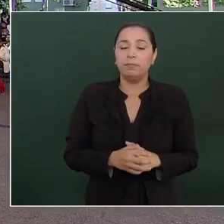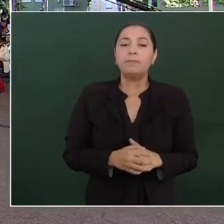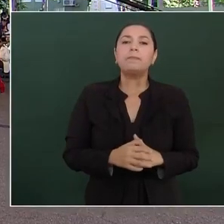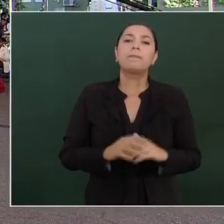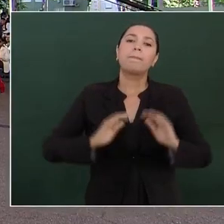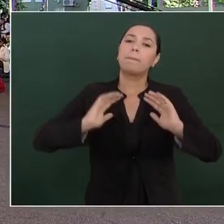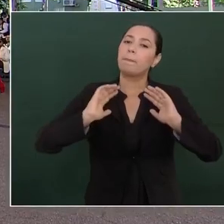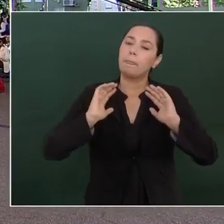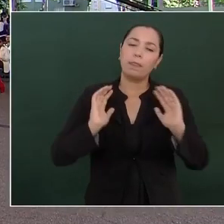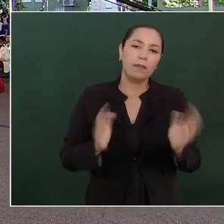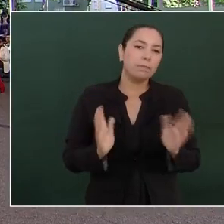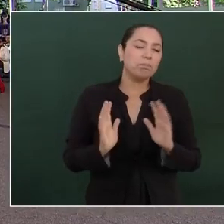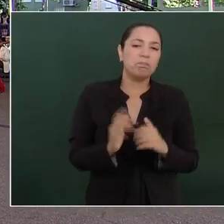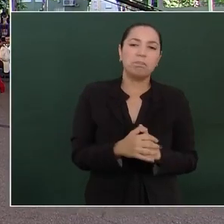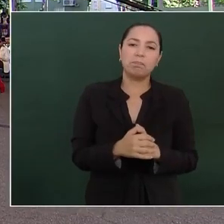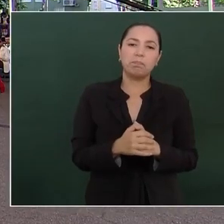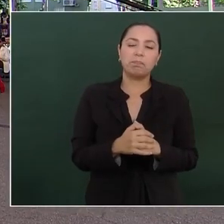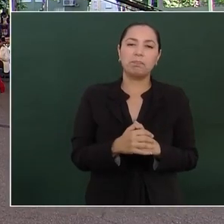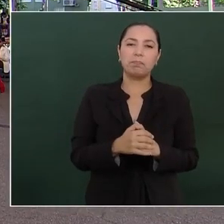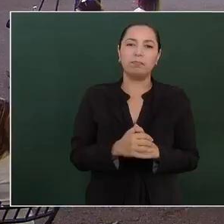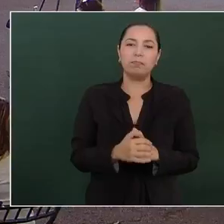se quedaron ya